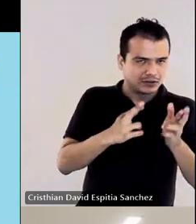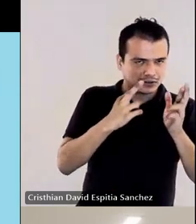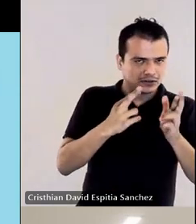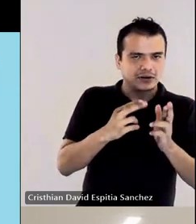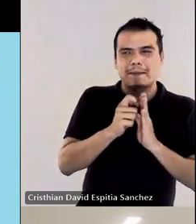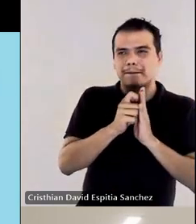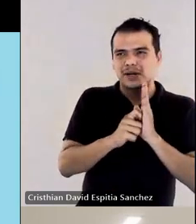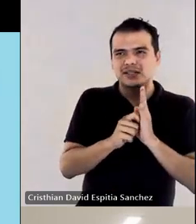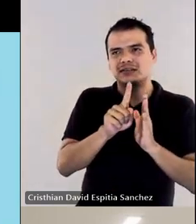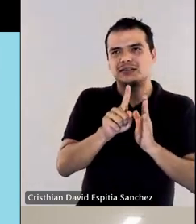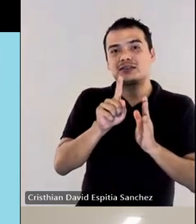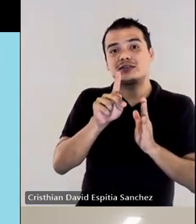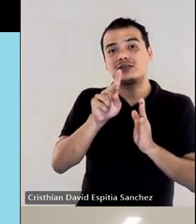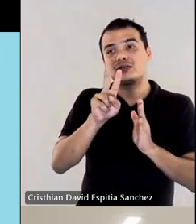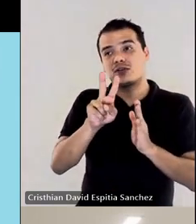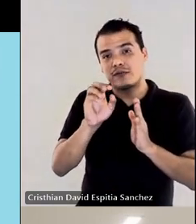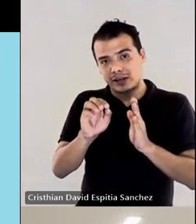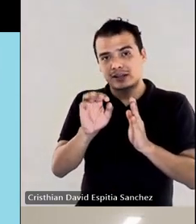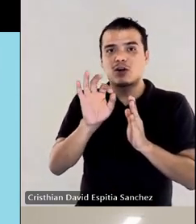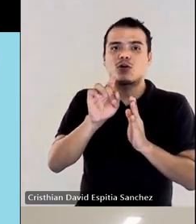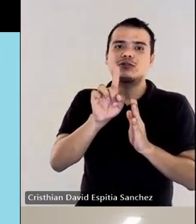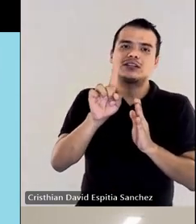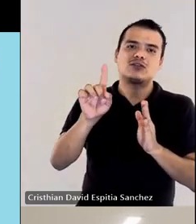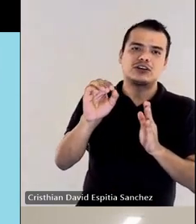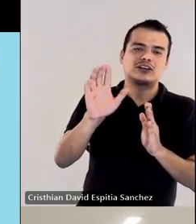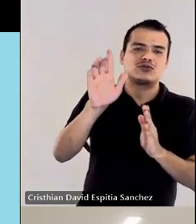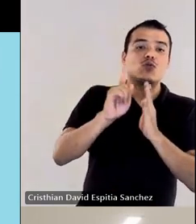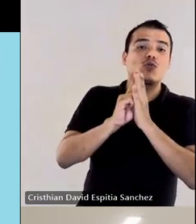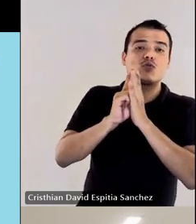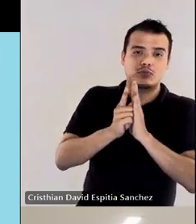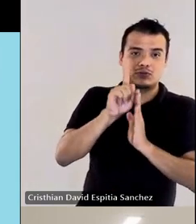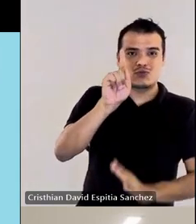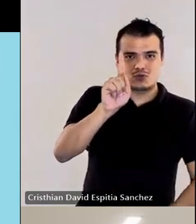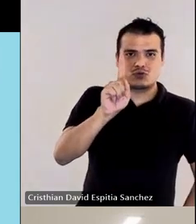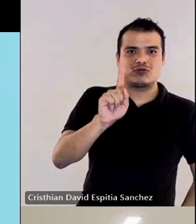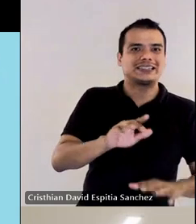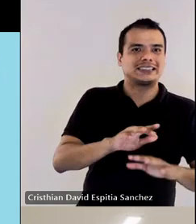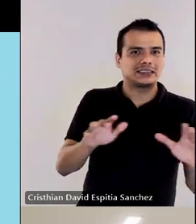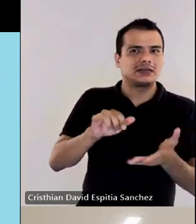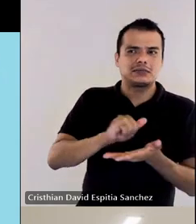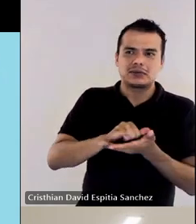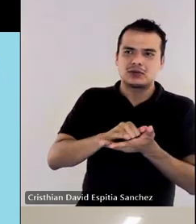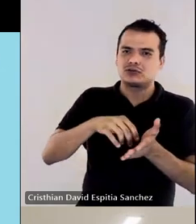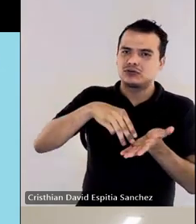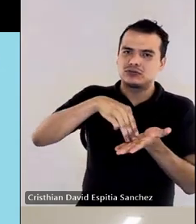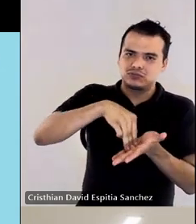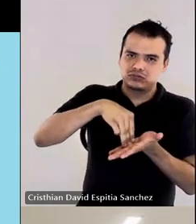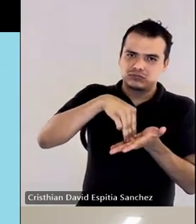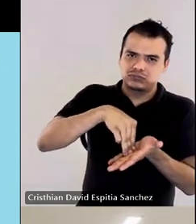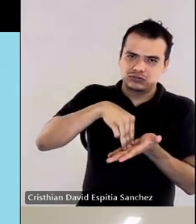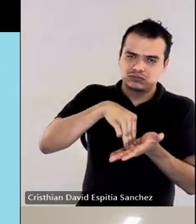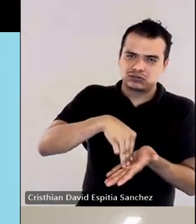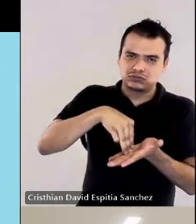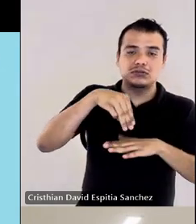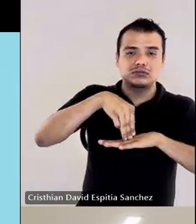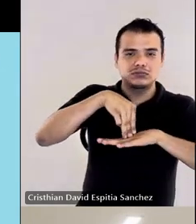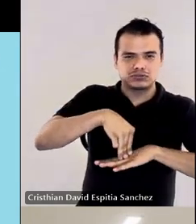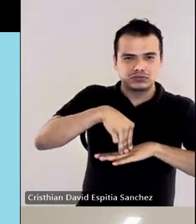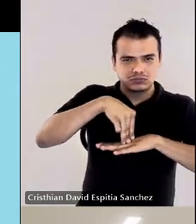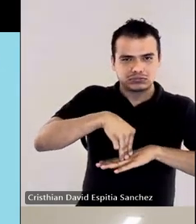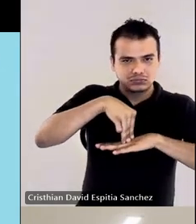100 a 120 compresiones por minuto y se va a continuar las compresiones hasta que llegue